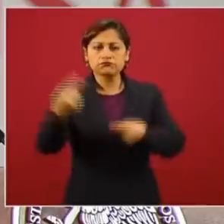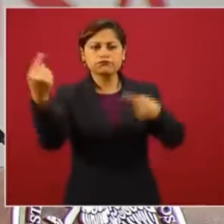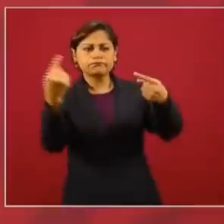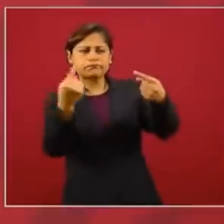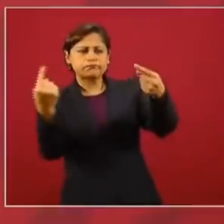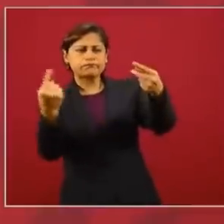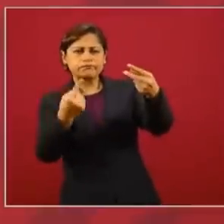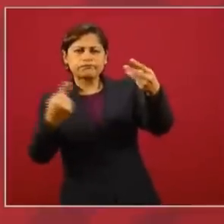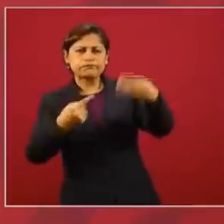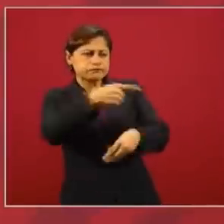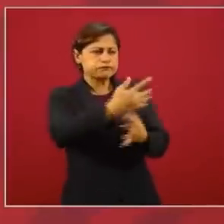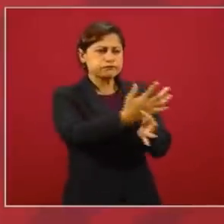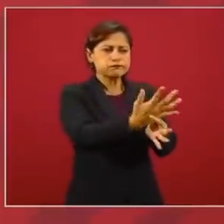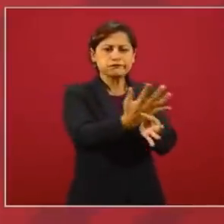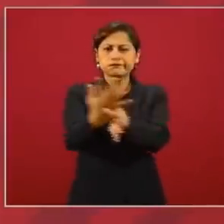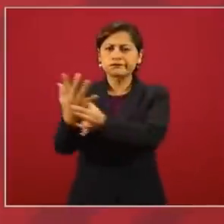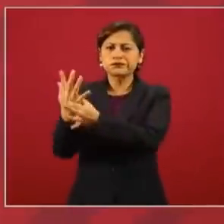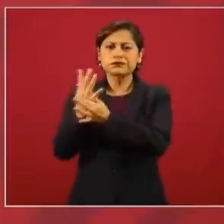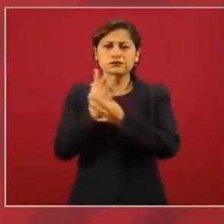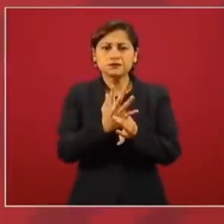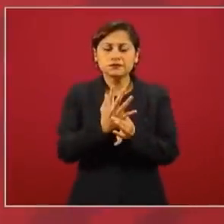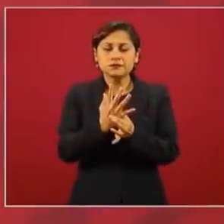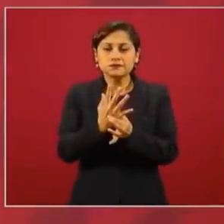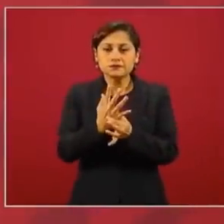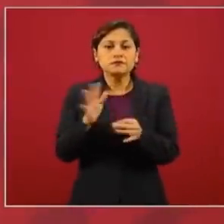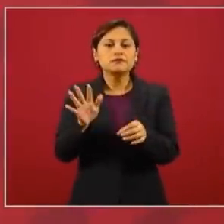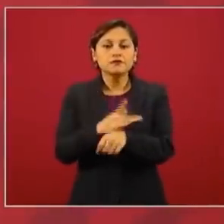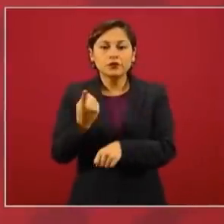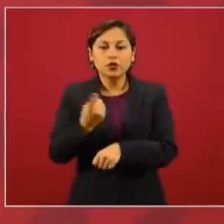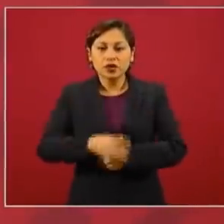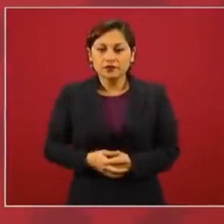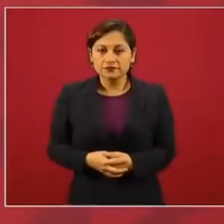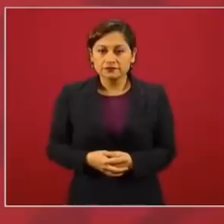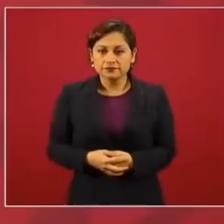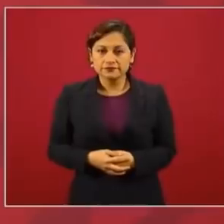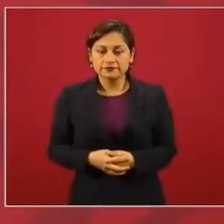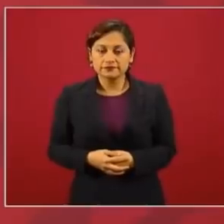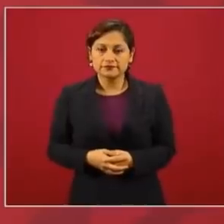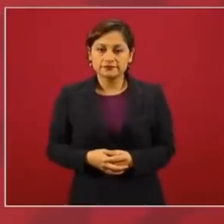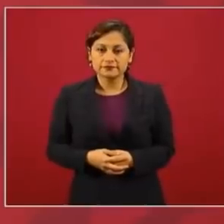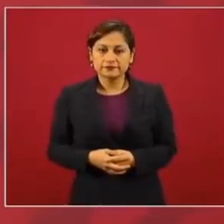Pues es que había un número